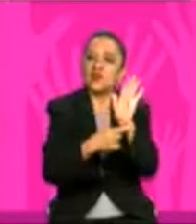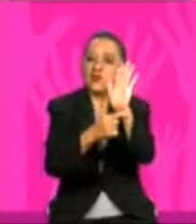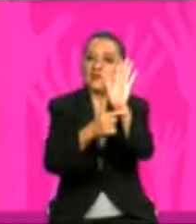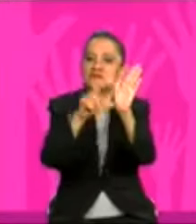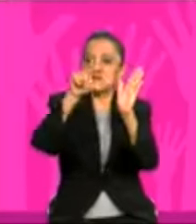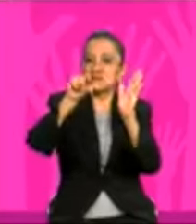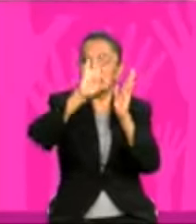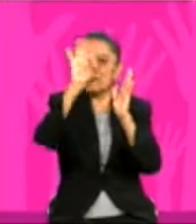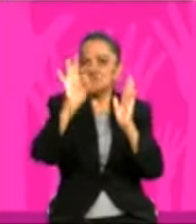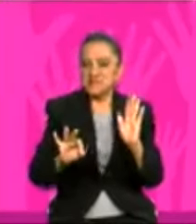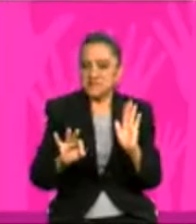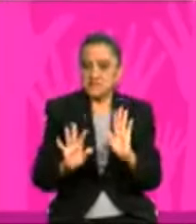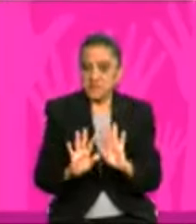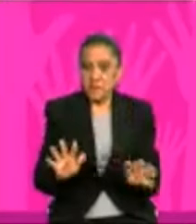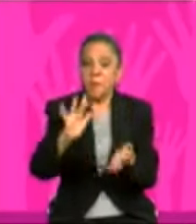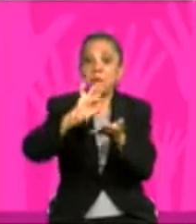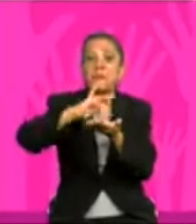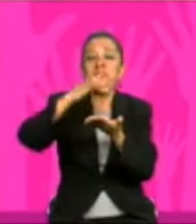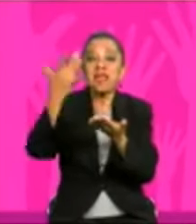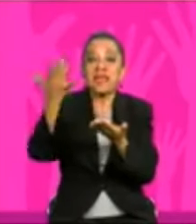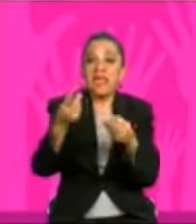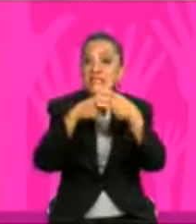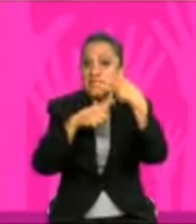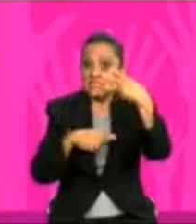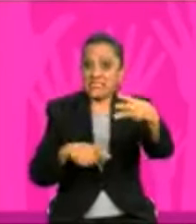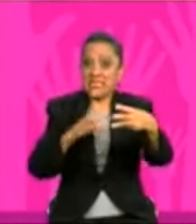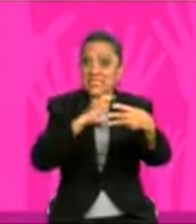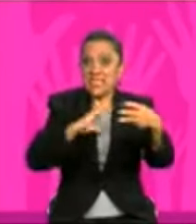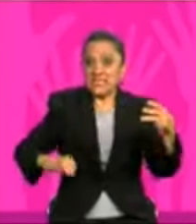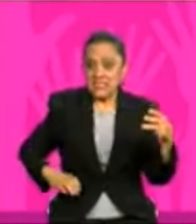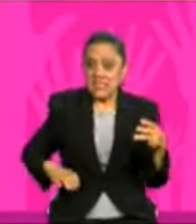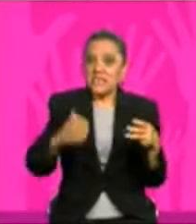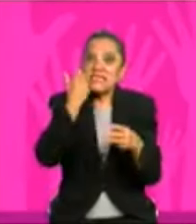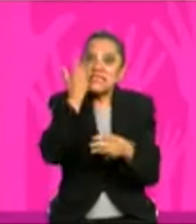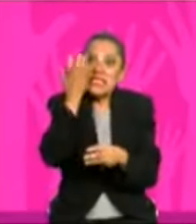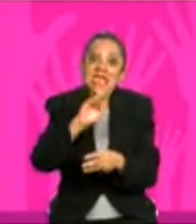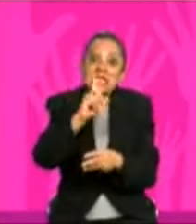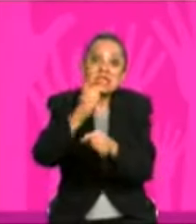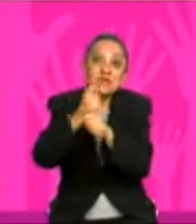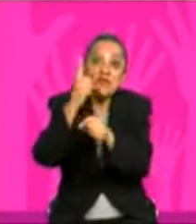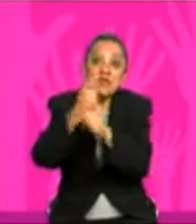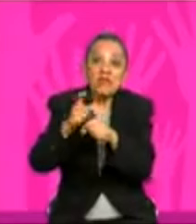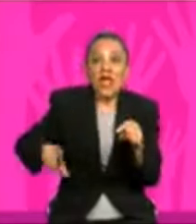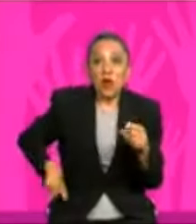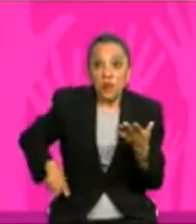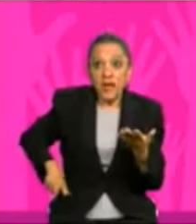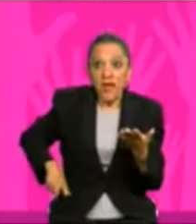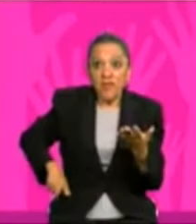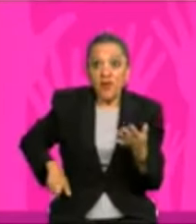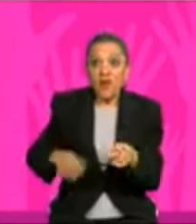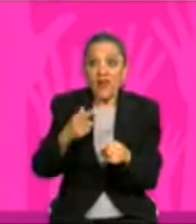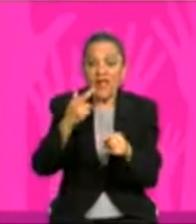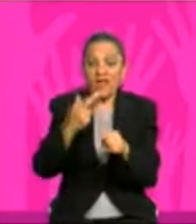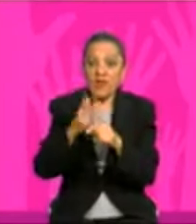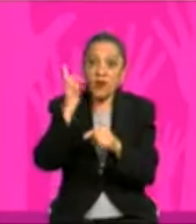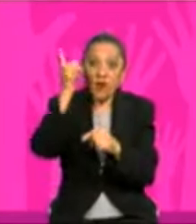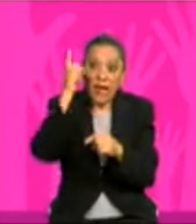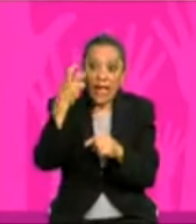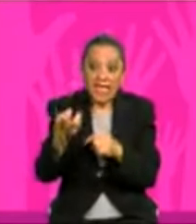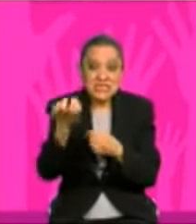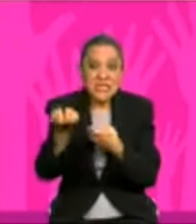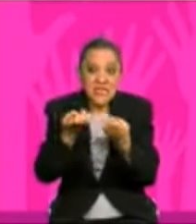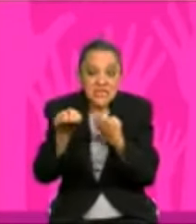Gracias a las 3 candidatas que buscan ser la primera gobernadora en el estado de Morelos. Esperamos que este ejercicio les permita